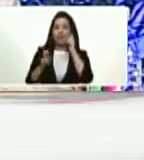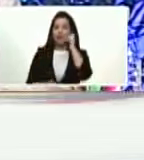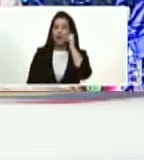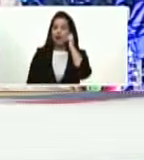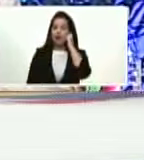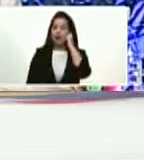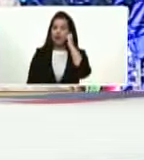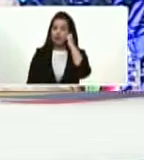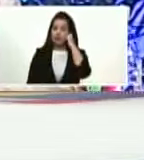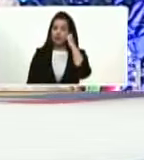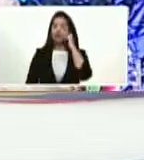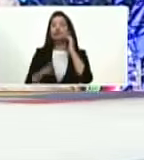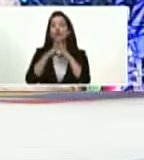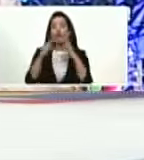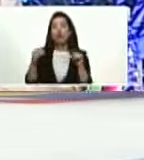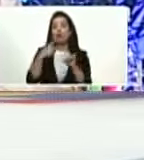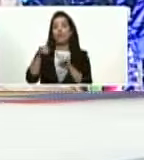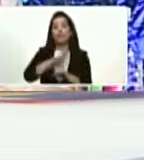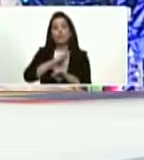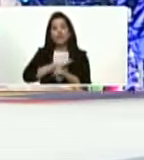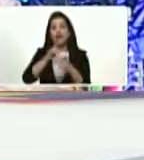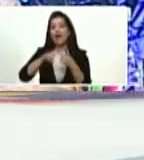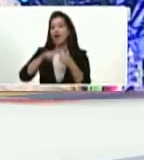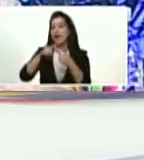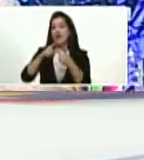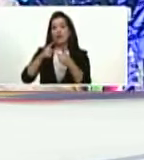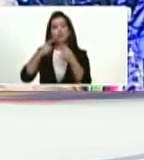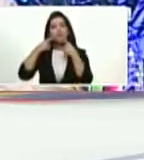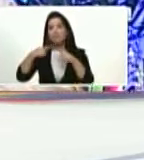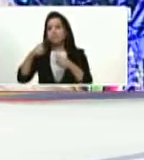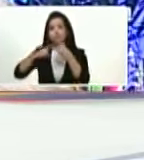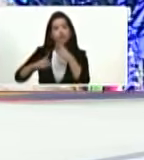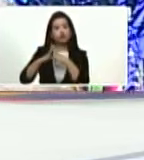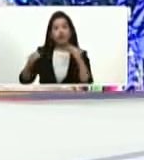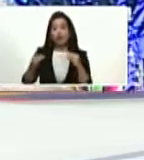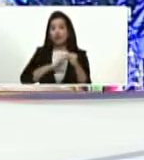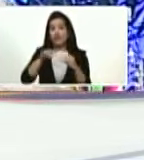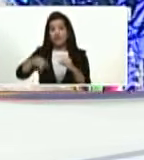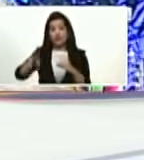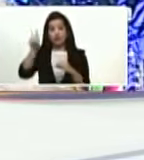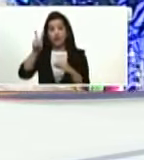bienes y productos del país que han sido cautizados por la guerra económica.